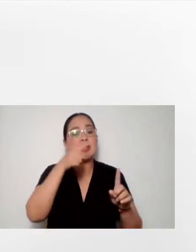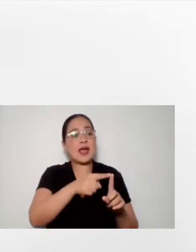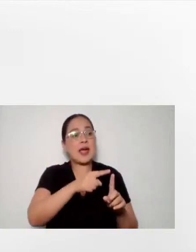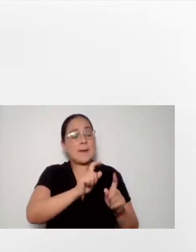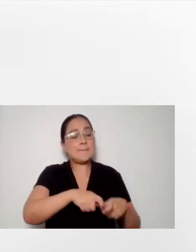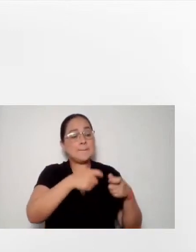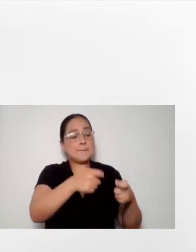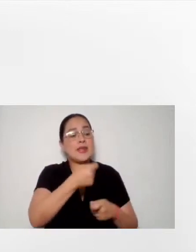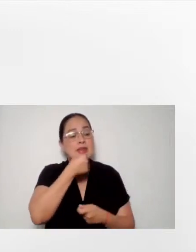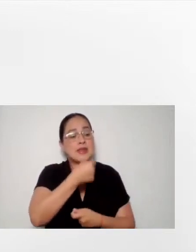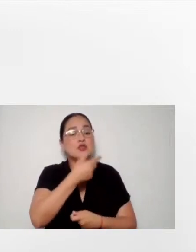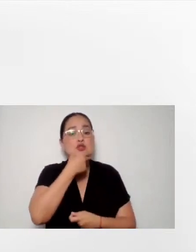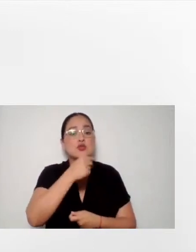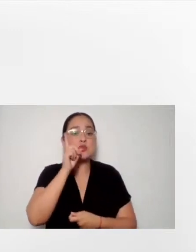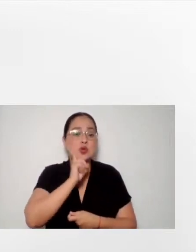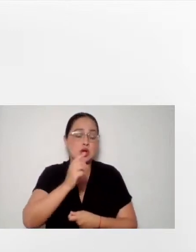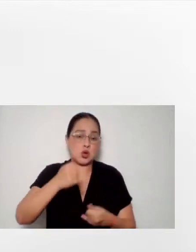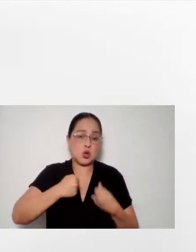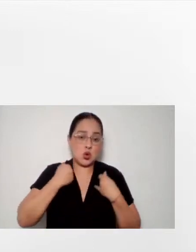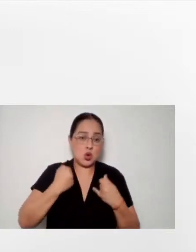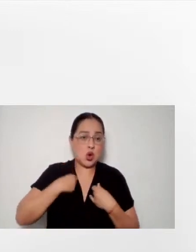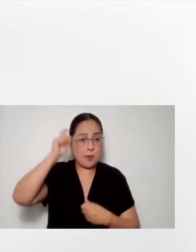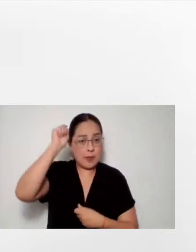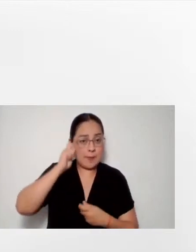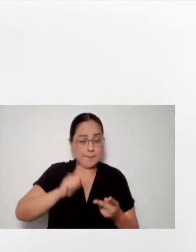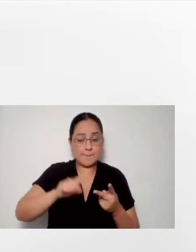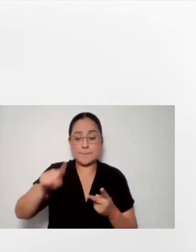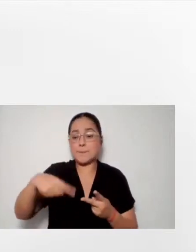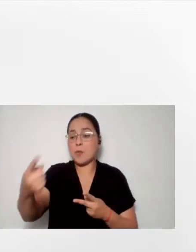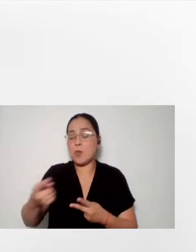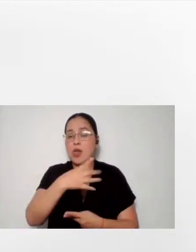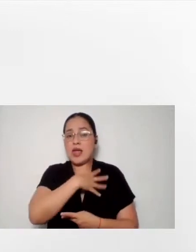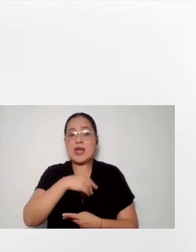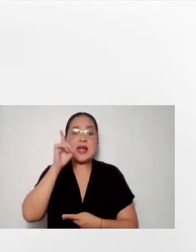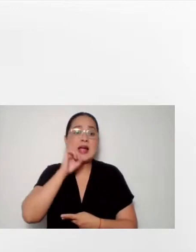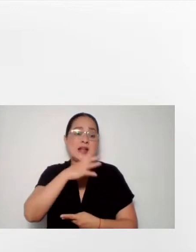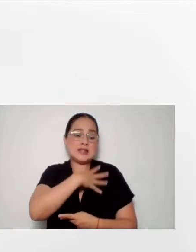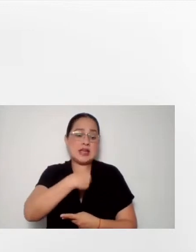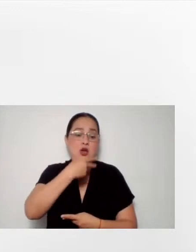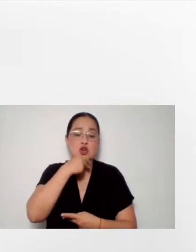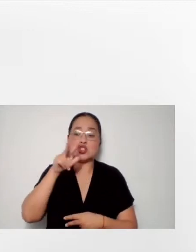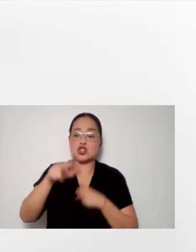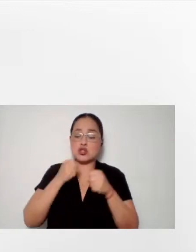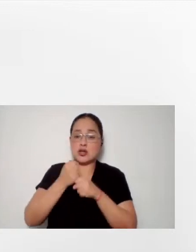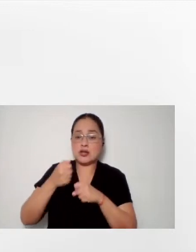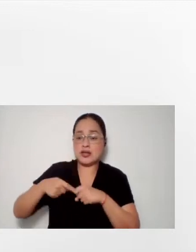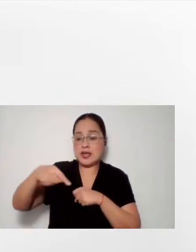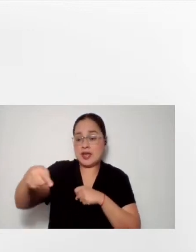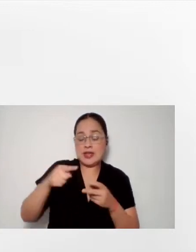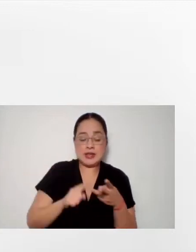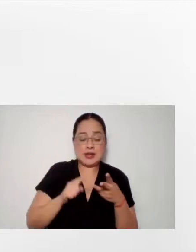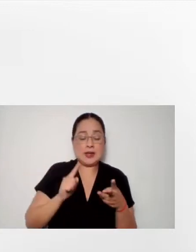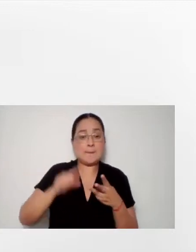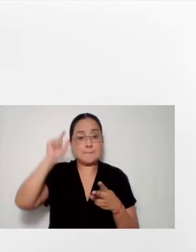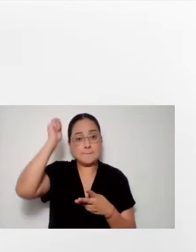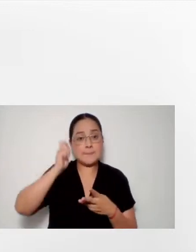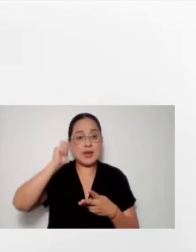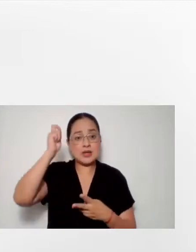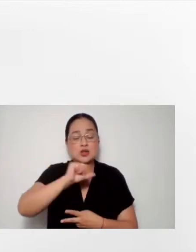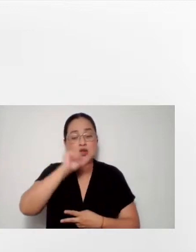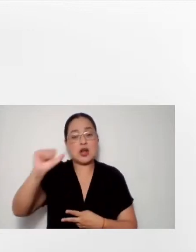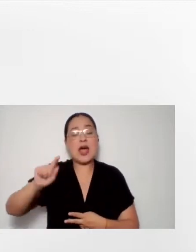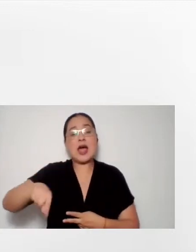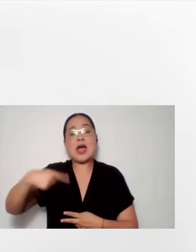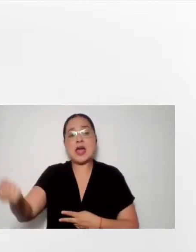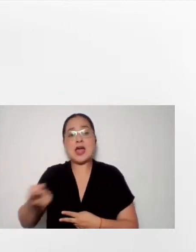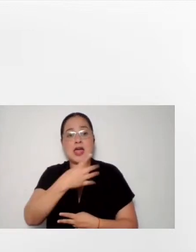de niñas, niñas y adolescentes, los alimentos en favor de las hijas y los hijos mayores de edad, los alimentos en favor de los